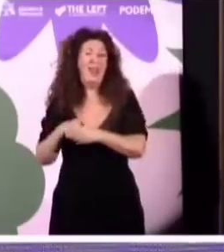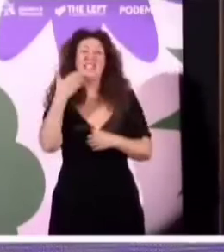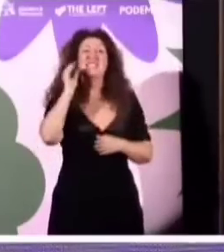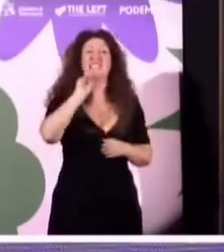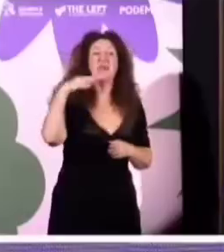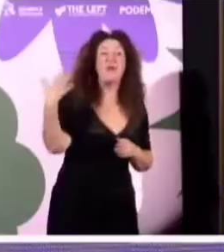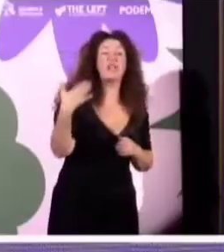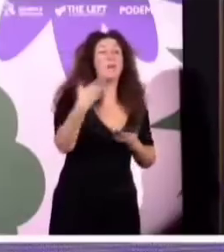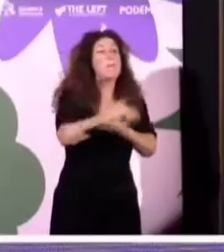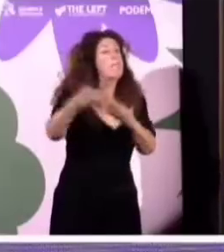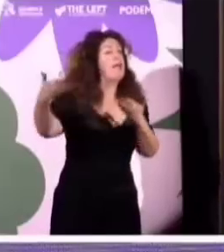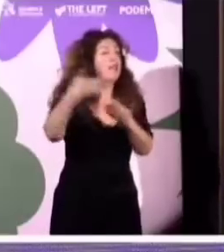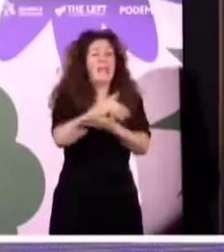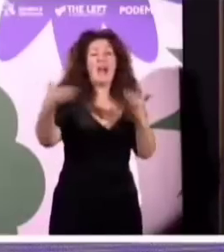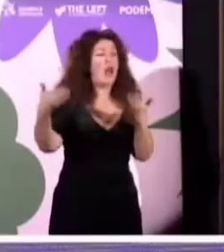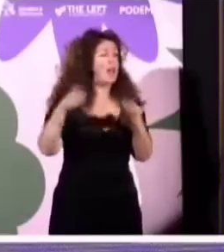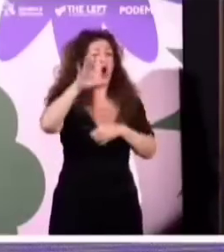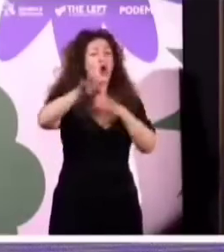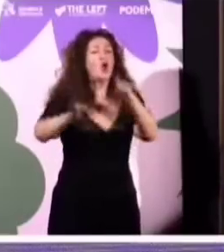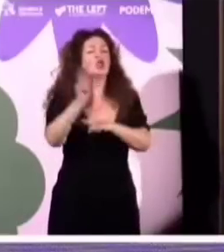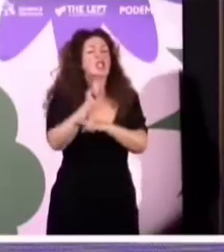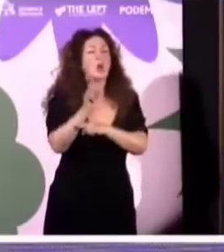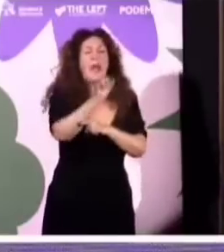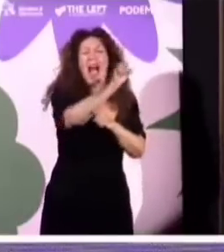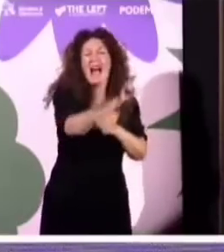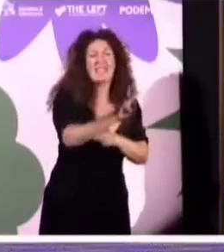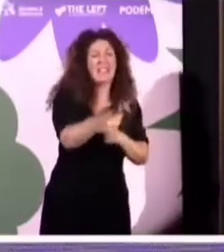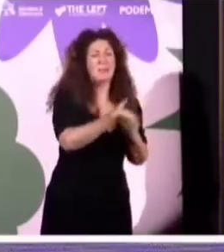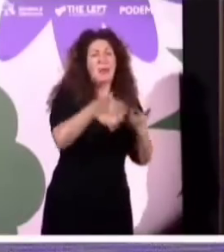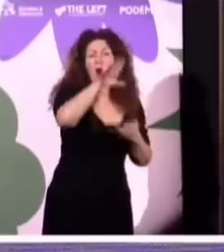así, los millonarios no se comprarían A3 Media, no se